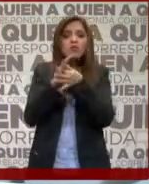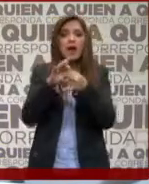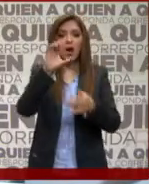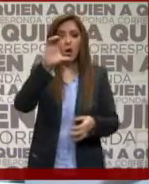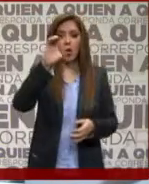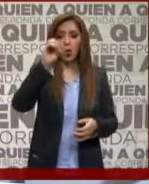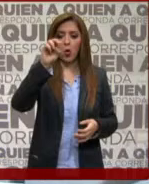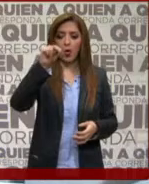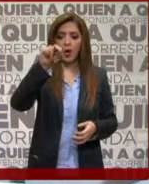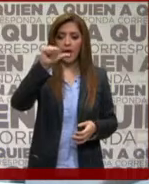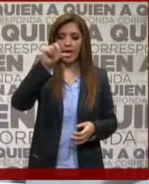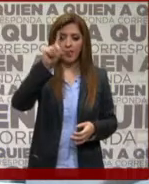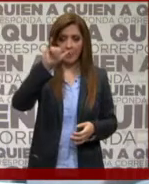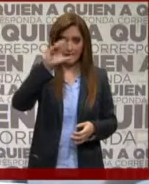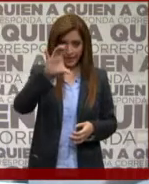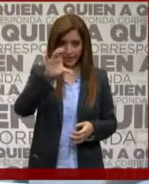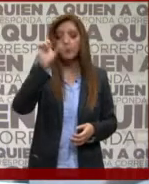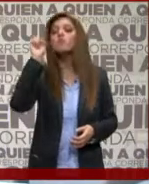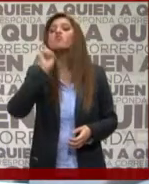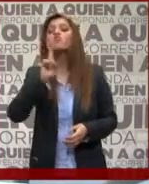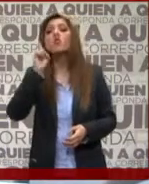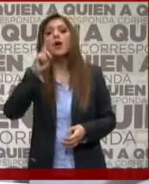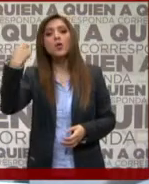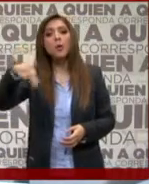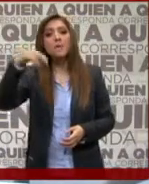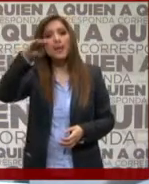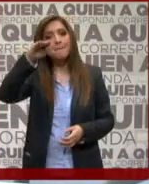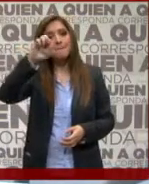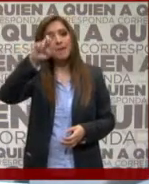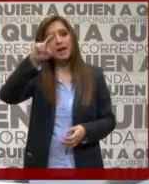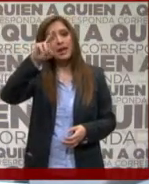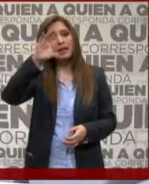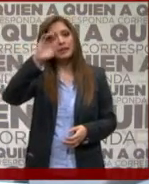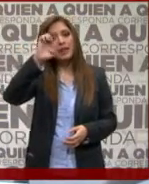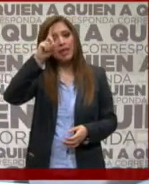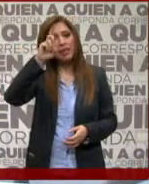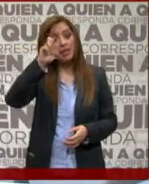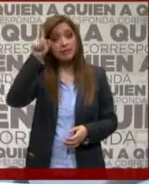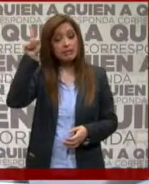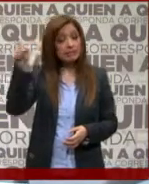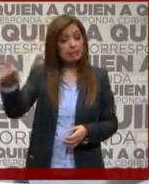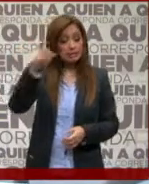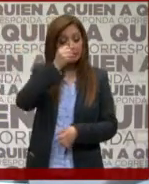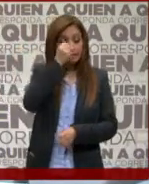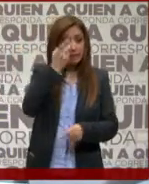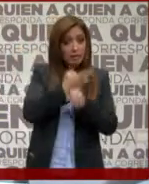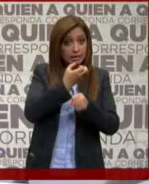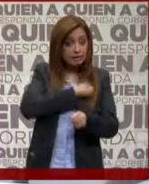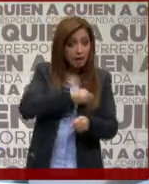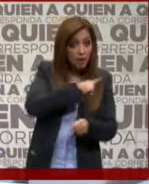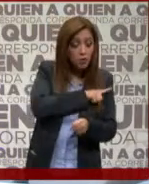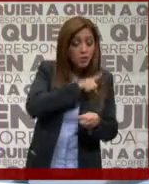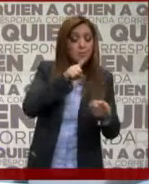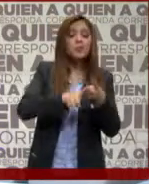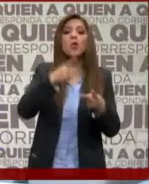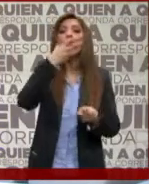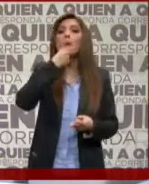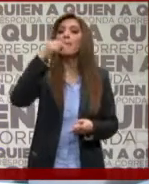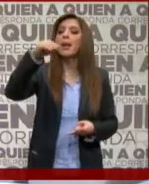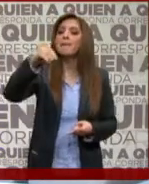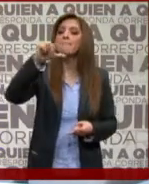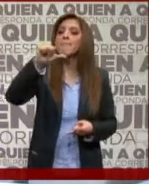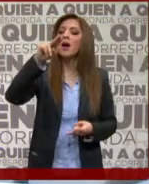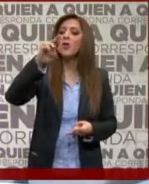quiero agradecer a mercedes juan lópez secreta de salud quien está testigo a la firma de este convenio a don manuel mondragón y kalb condicionado